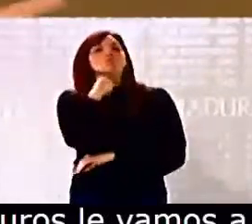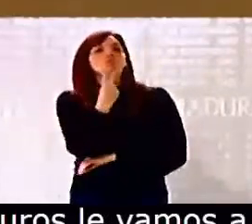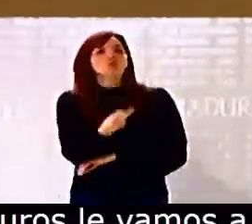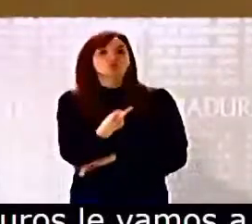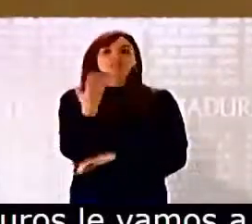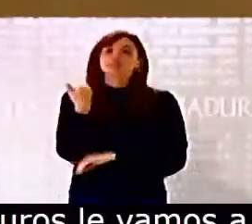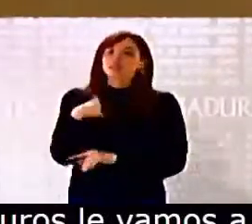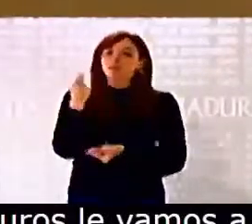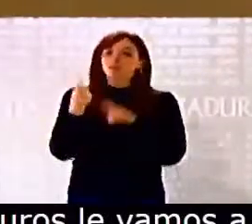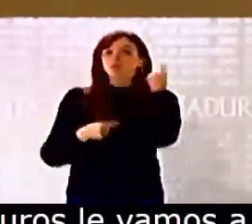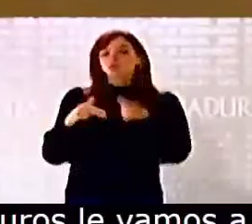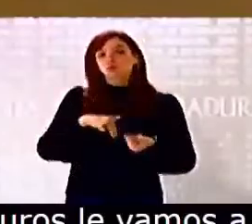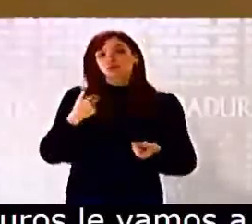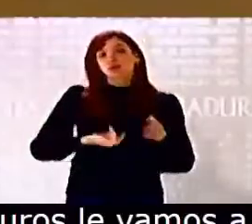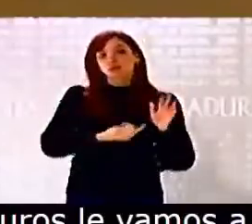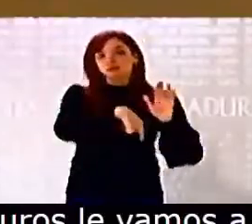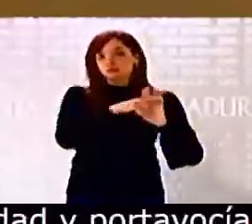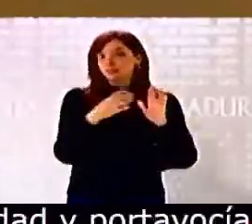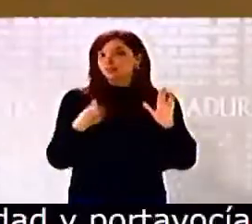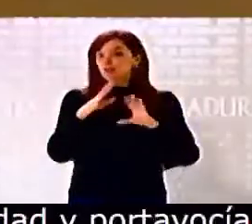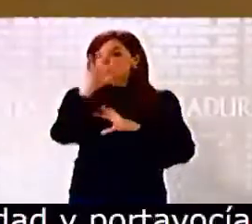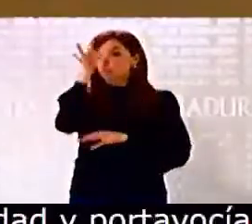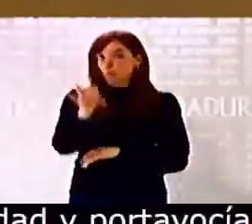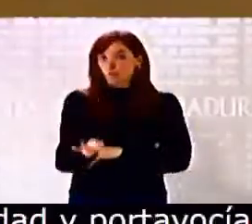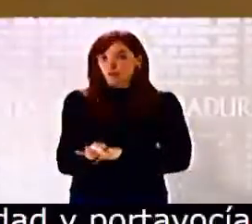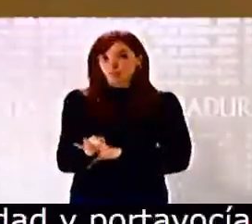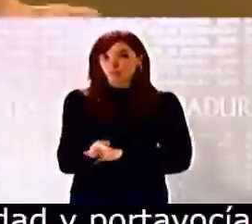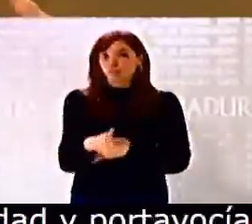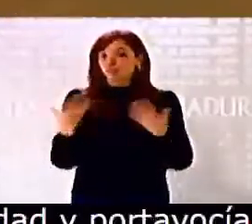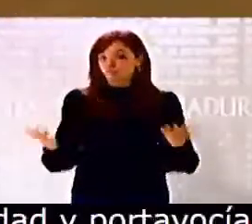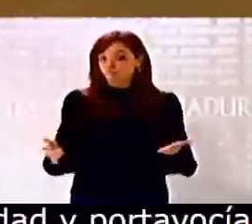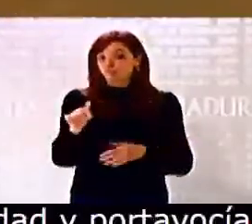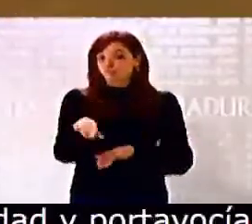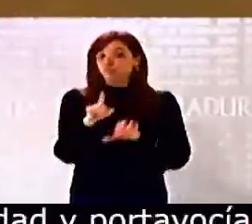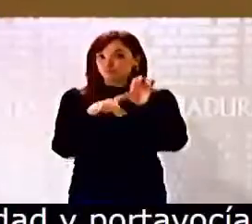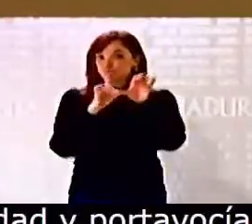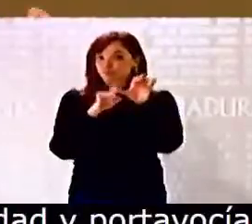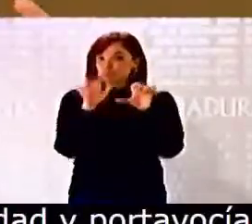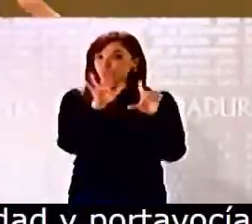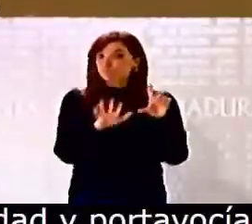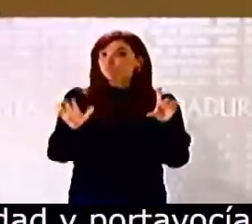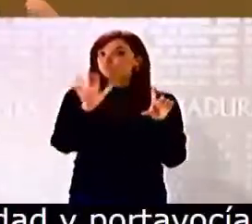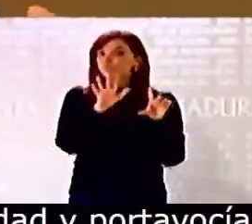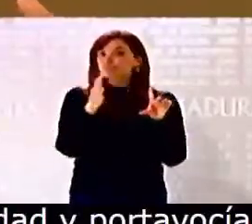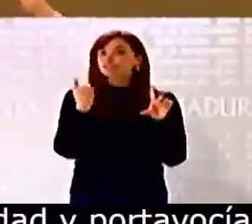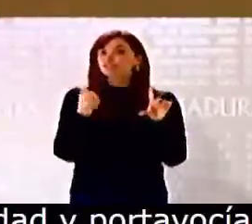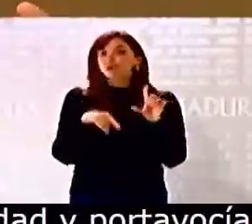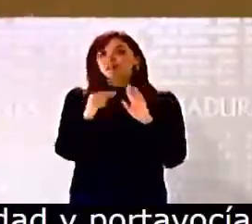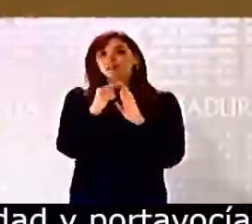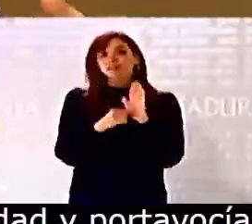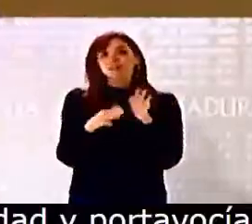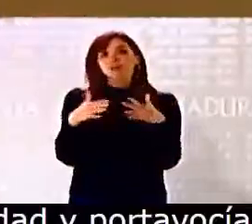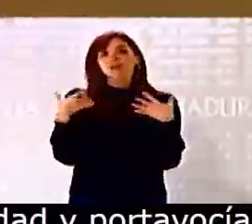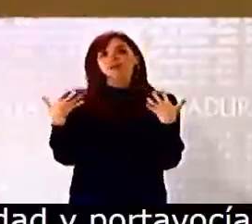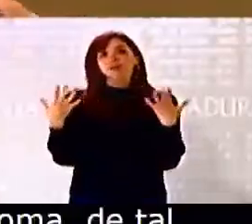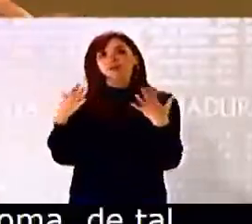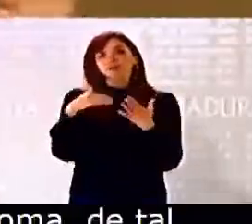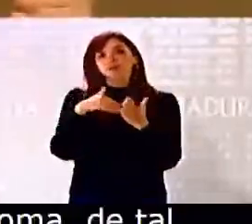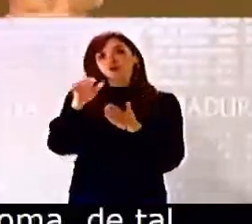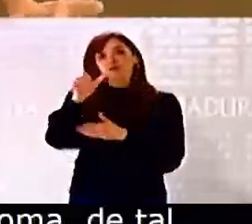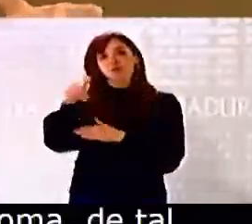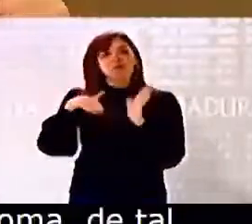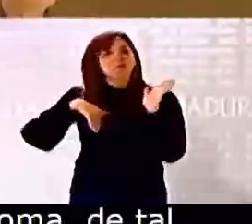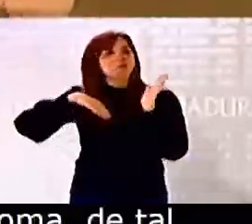los presupuestos generales de la comunidad autónoma. De tal manera que la región cuenta con un paquete de más de 10 millones de euros